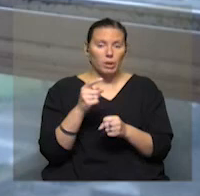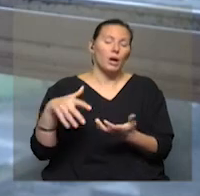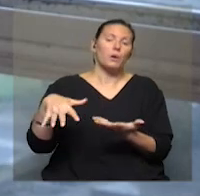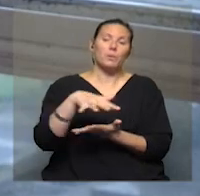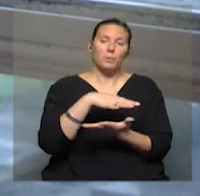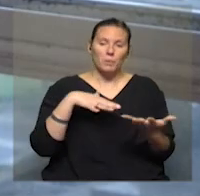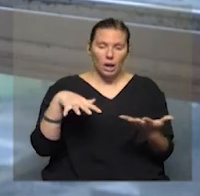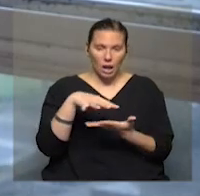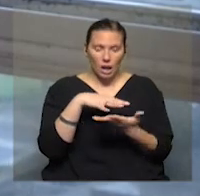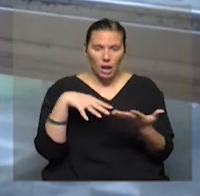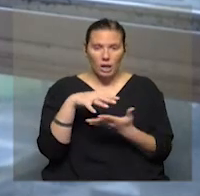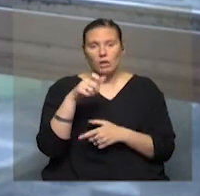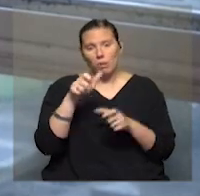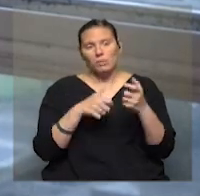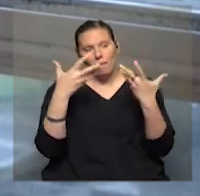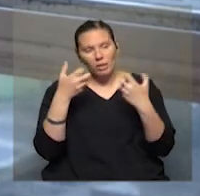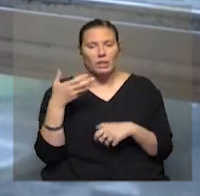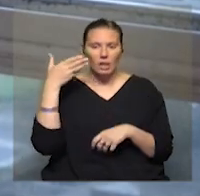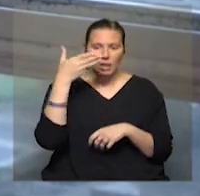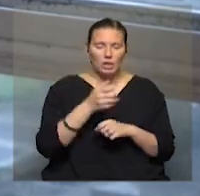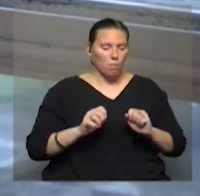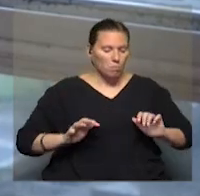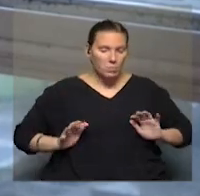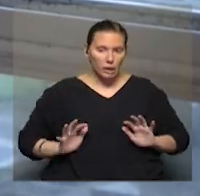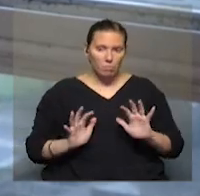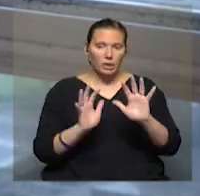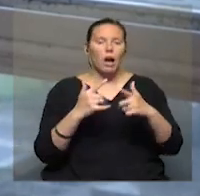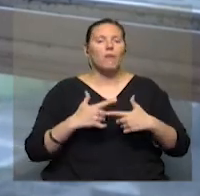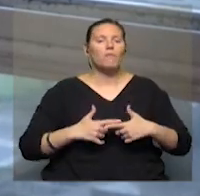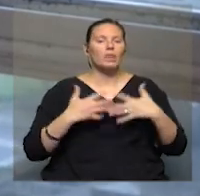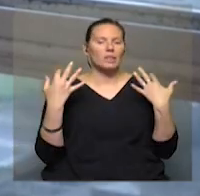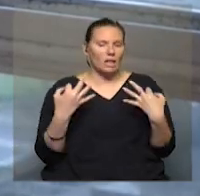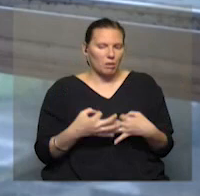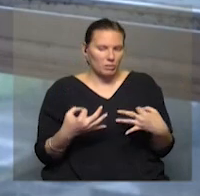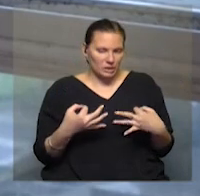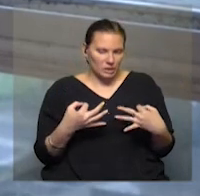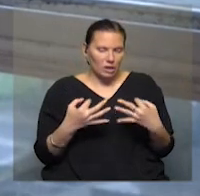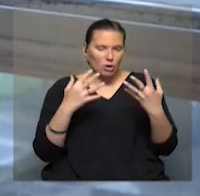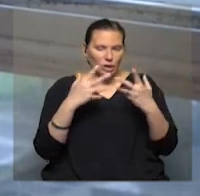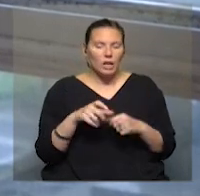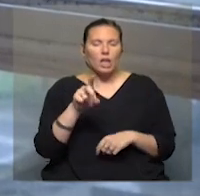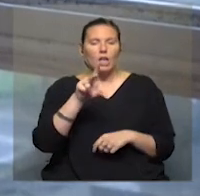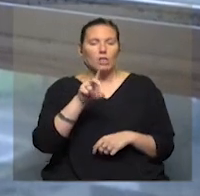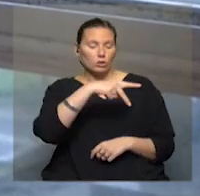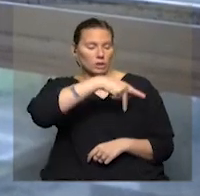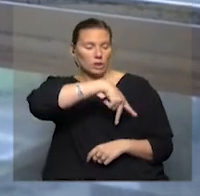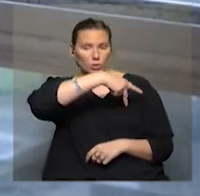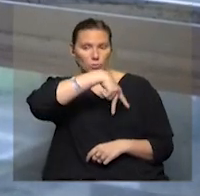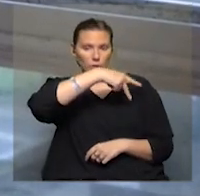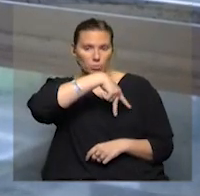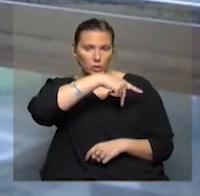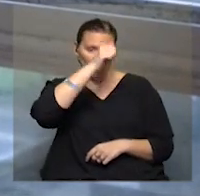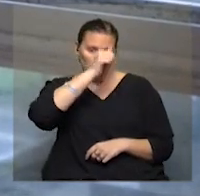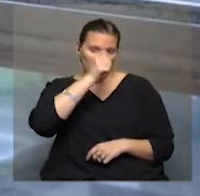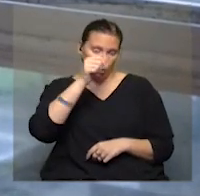barrio y para todos y todas quienes quieran acercarse, tienen preparada una fiesta especial, un evento especial el día 12 de noviembre, el